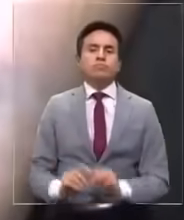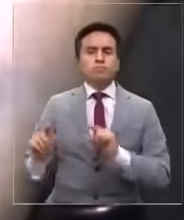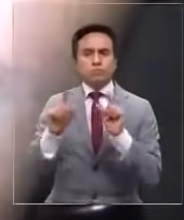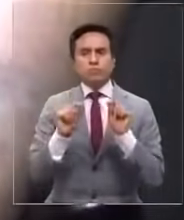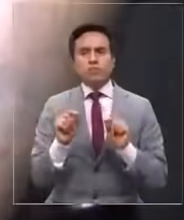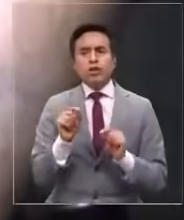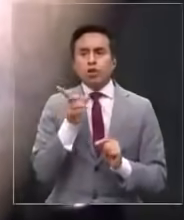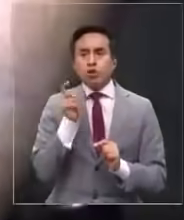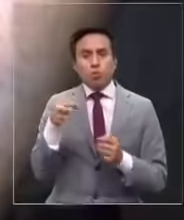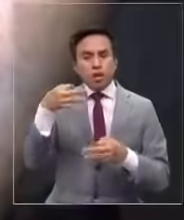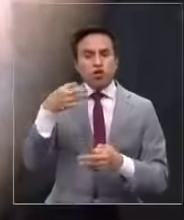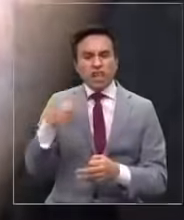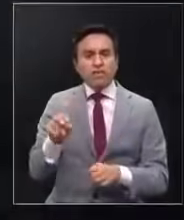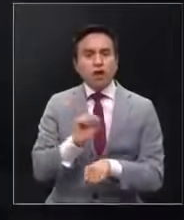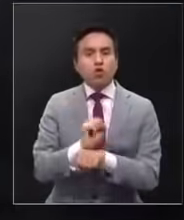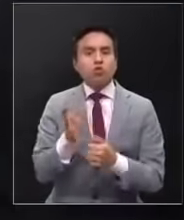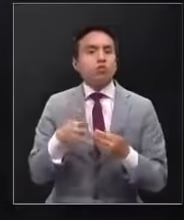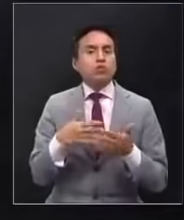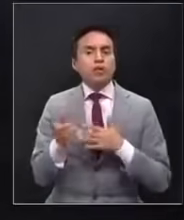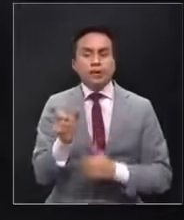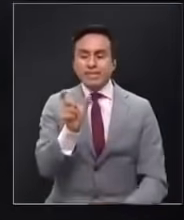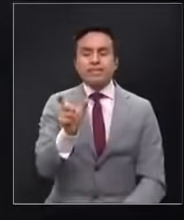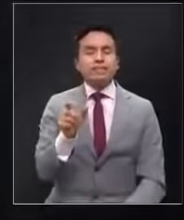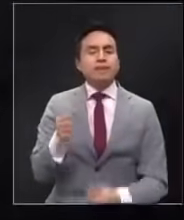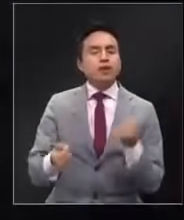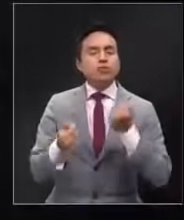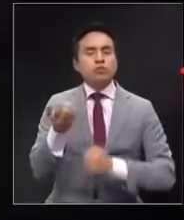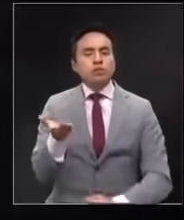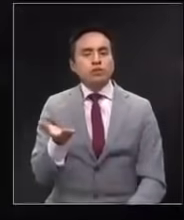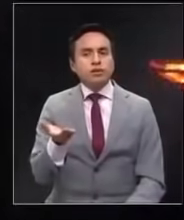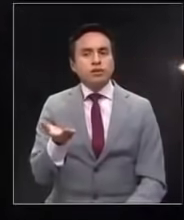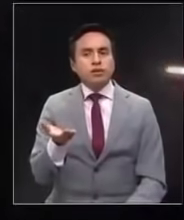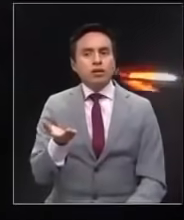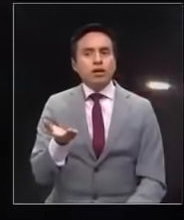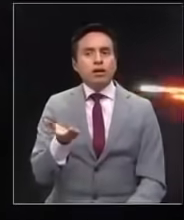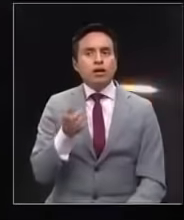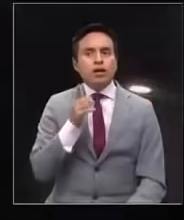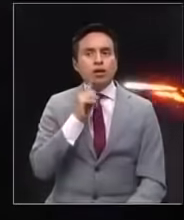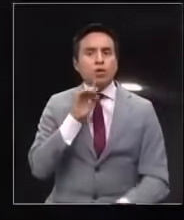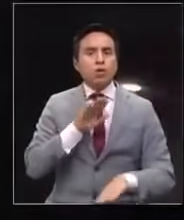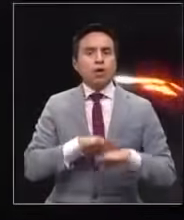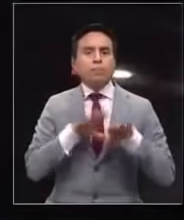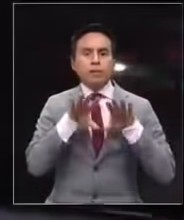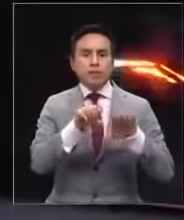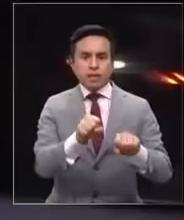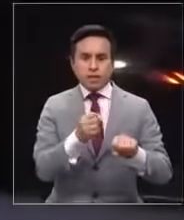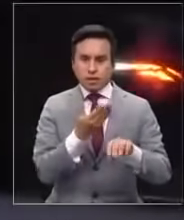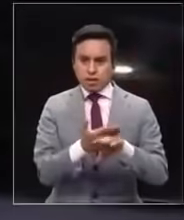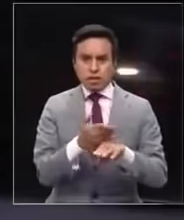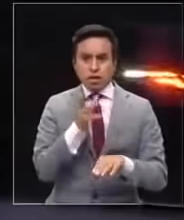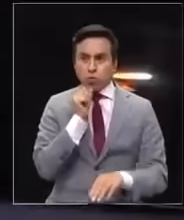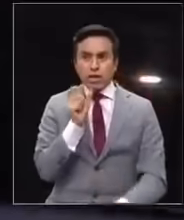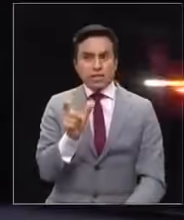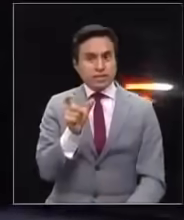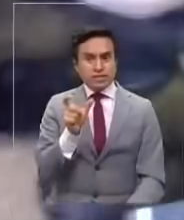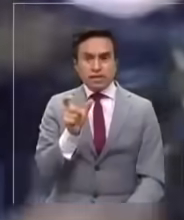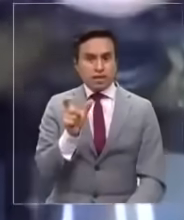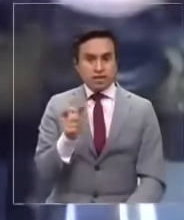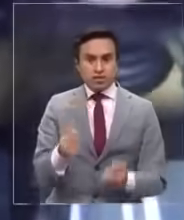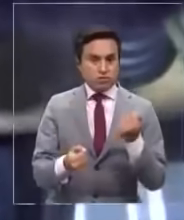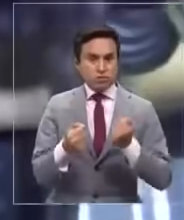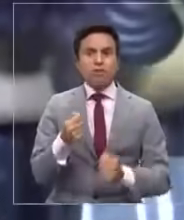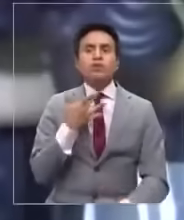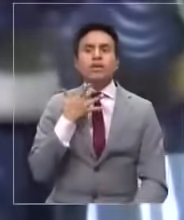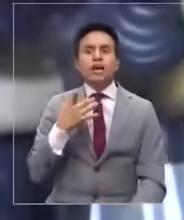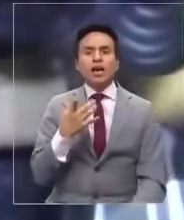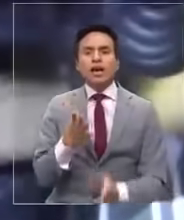¿No tiene los documentos del vehículo? ¿Su licencia? Tengo la hora pedida. ¿No tiene licencia? No. ¿Por qué